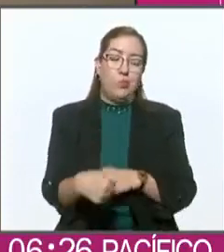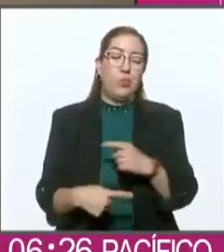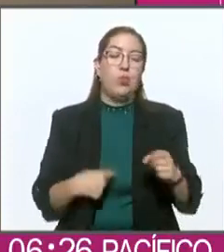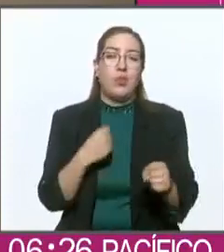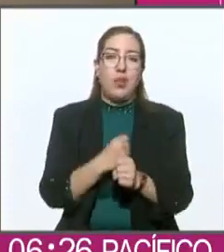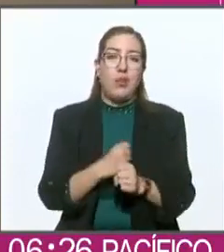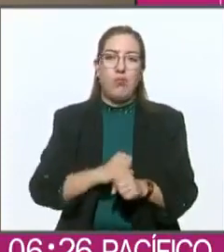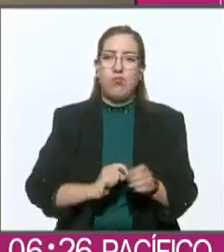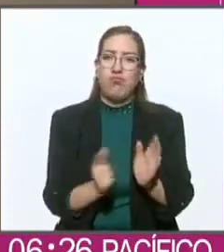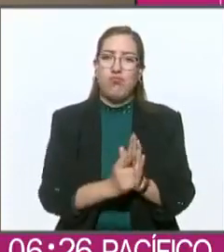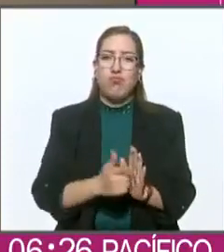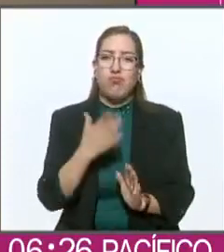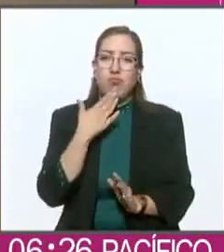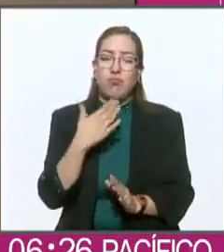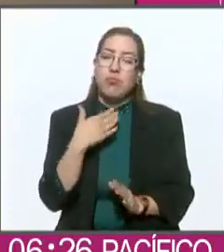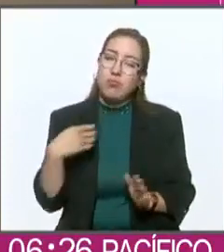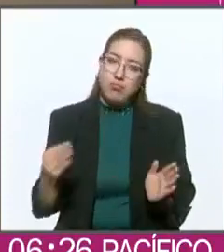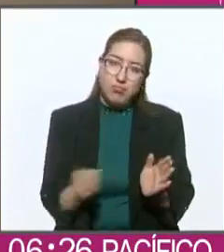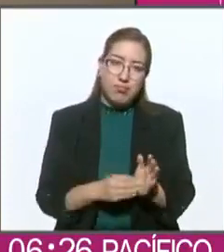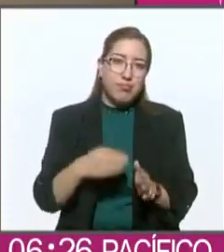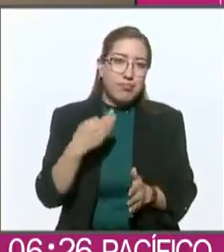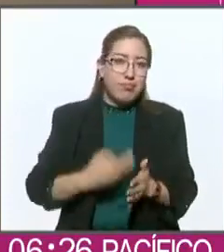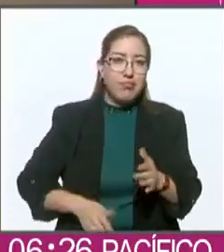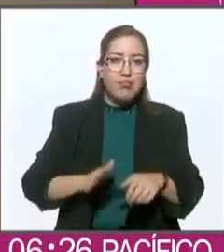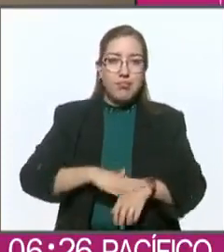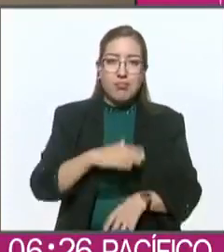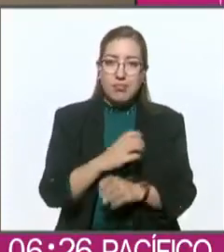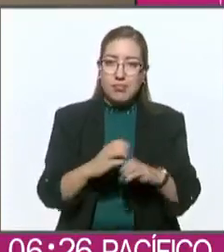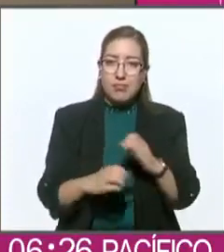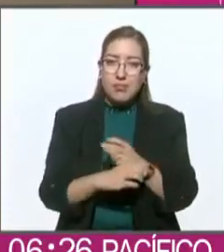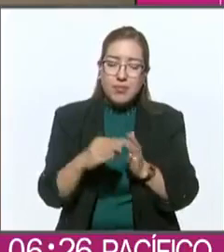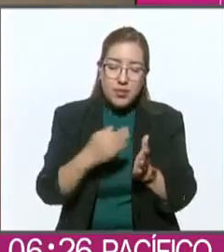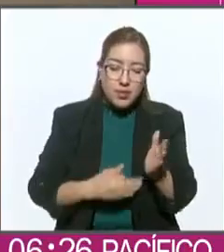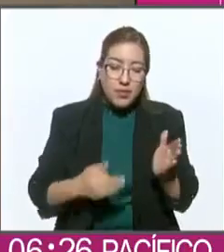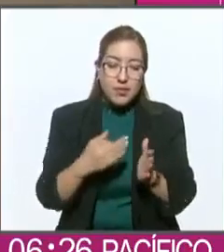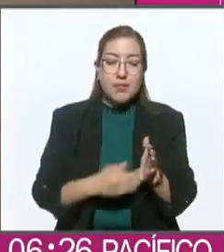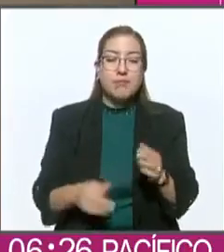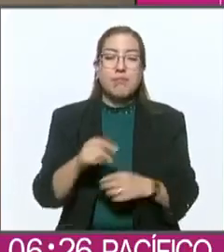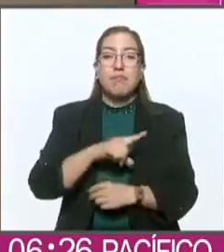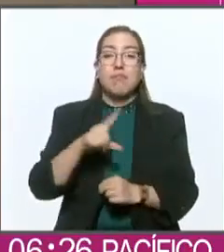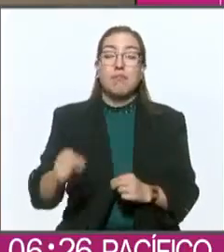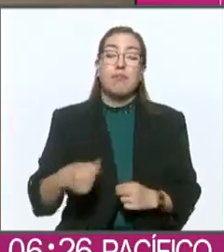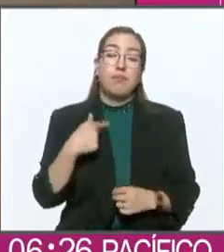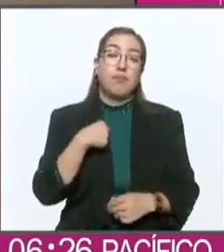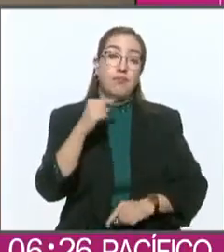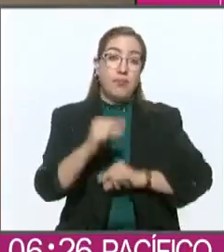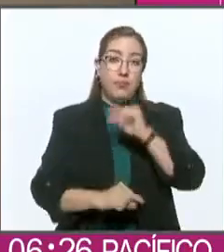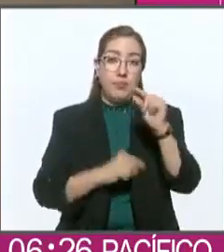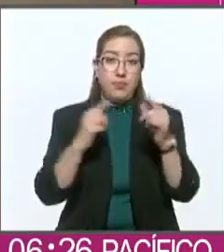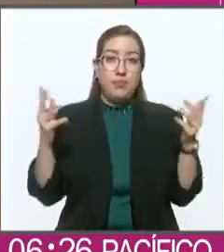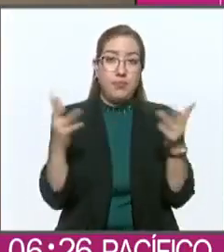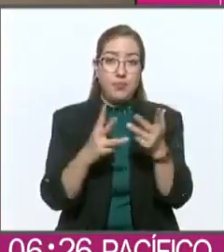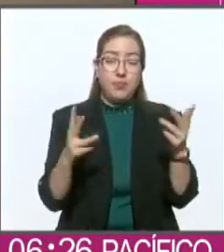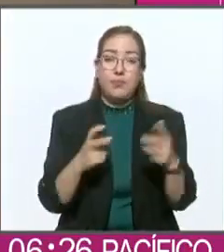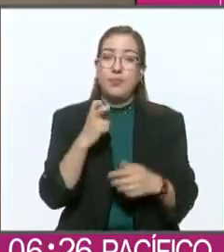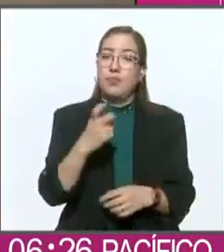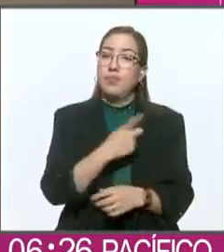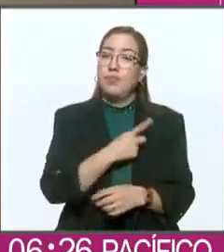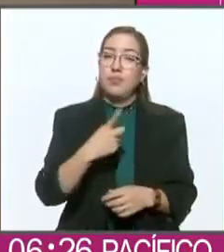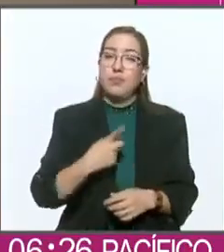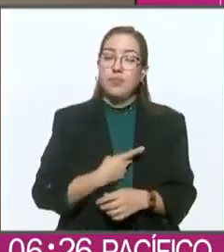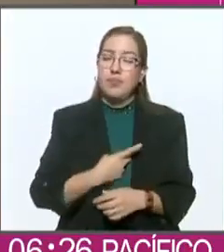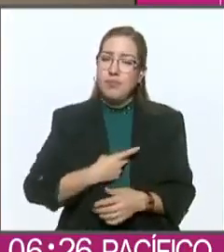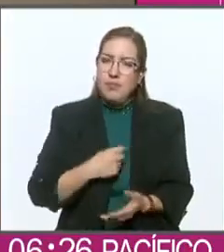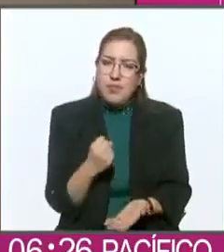una legislatura que todavía tiene muchos pendientes y que los abordaremos en la medida de lo posible. Tenemos que ir